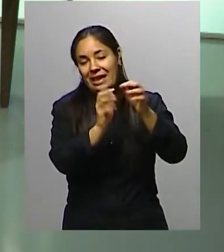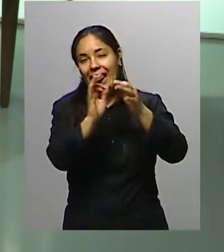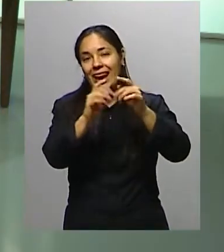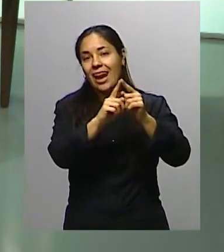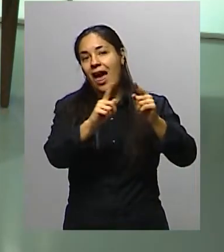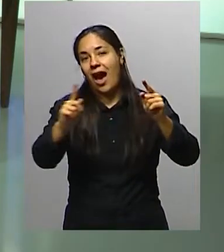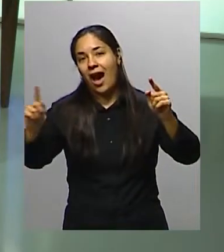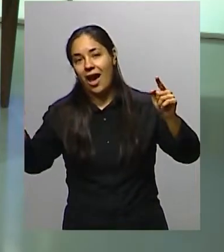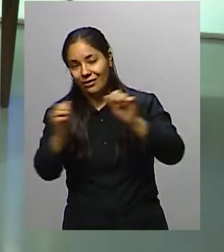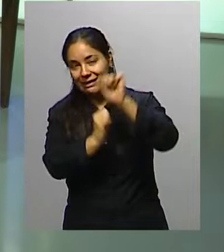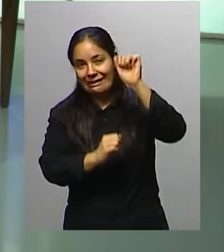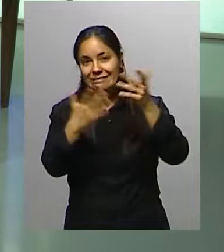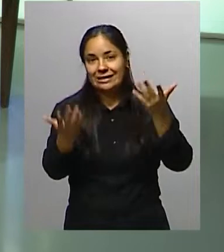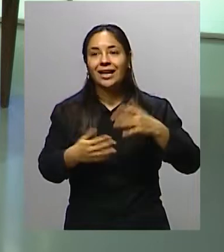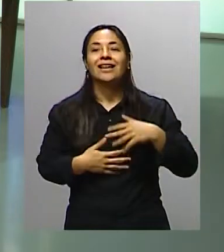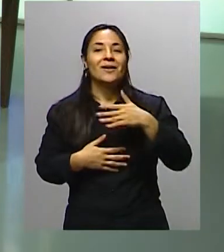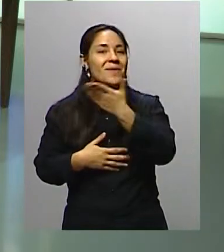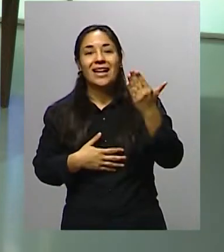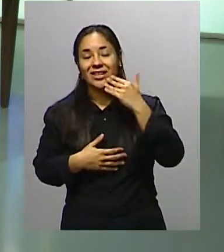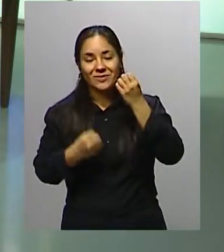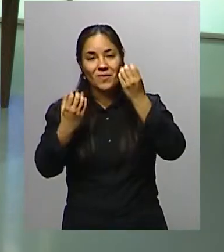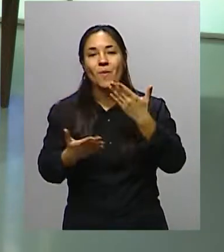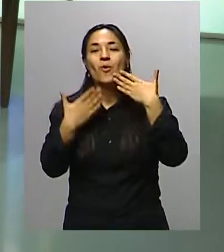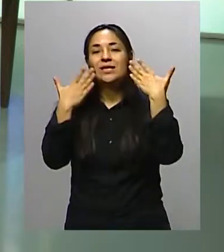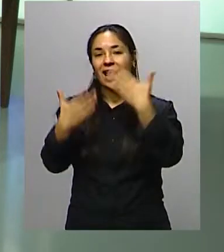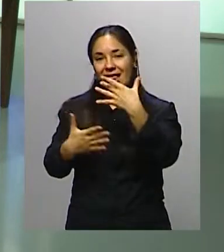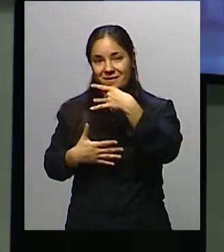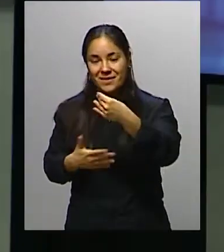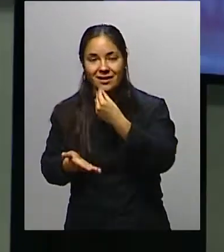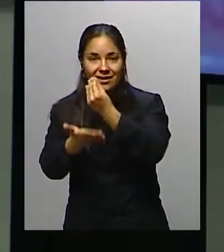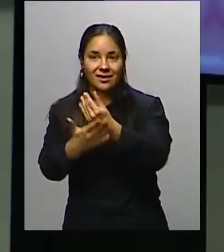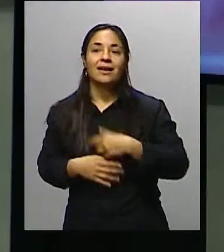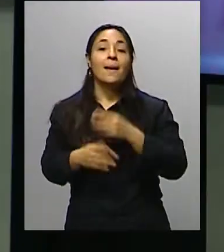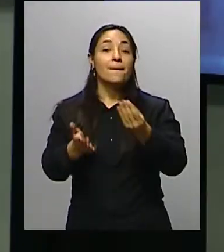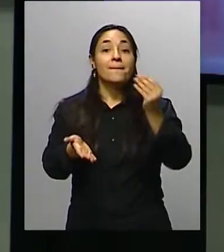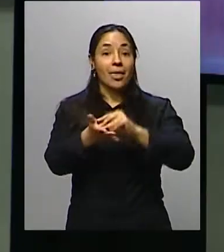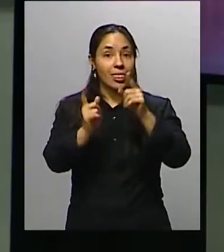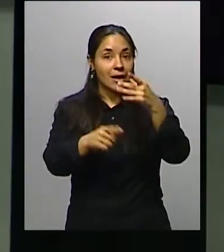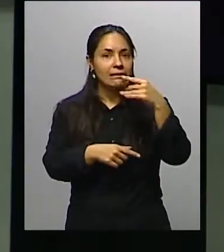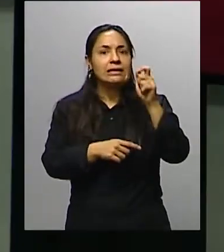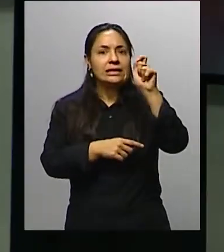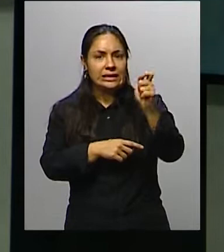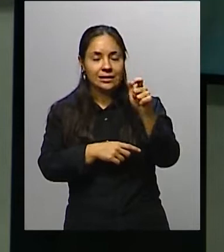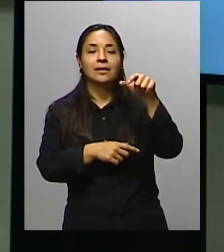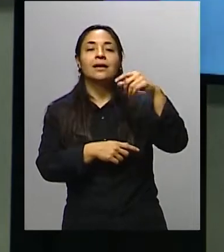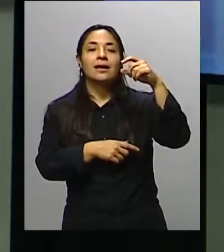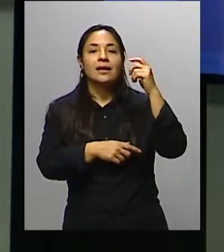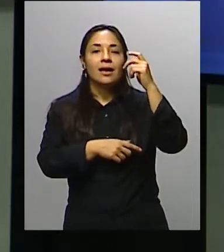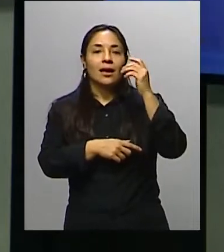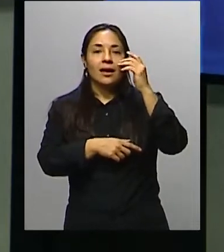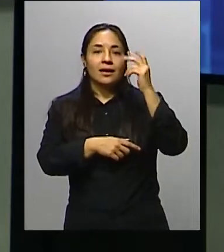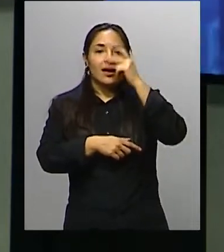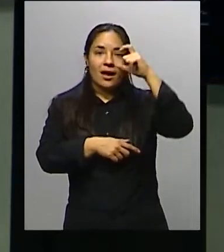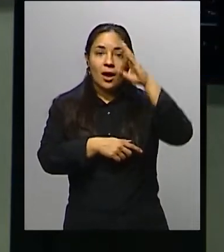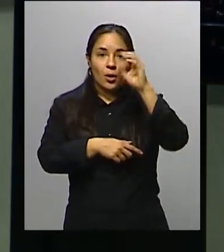Patricia? Buenas noches. Buenas noches, ¿cómo estás? Muchas gracias por la invitación. Bueno, y la invitación ha sido extensiva también para Eber Sosa, que es licenciado